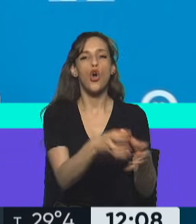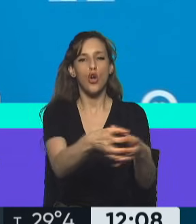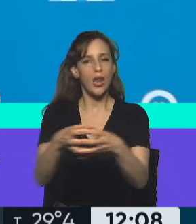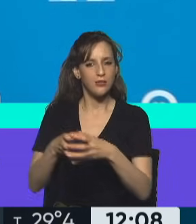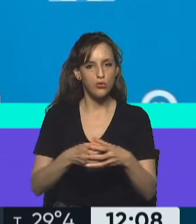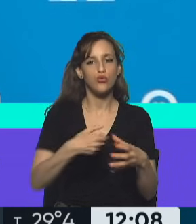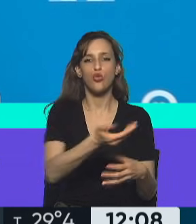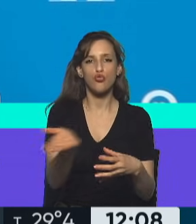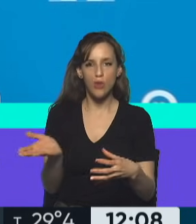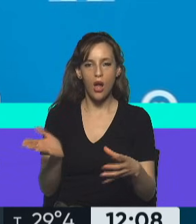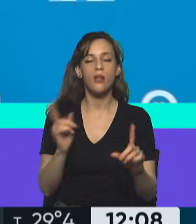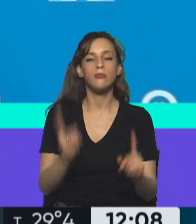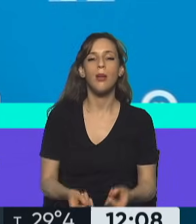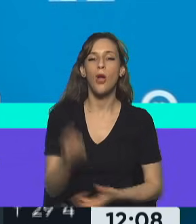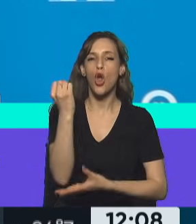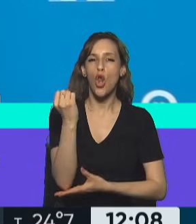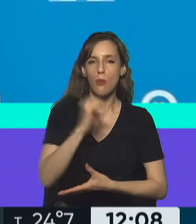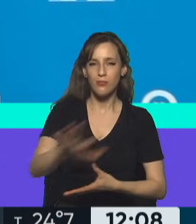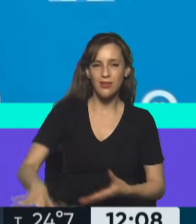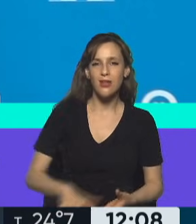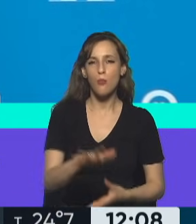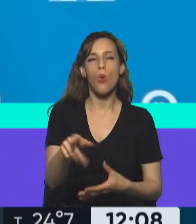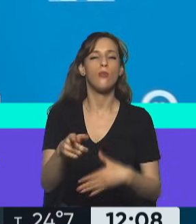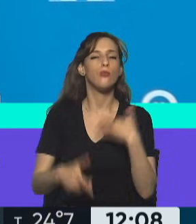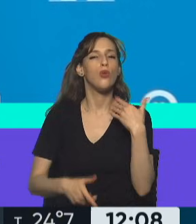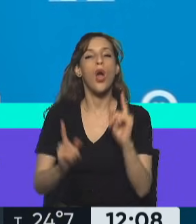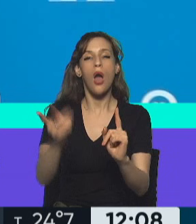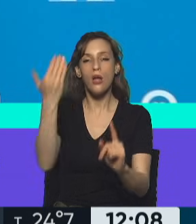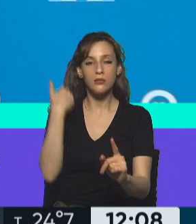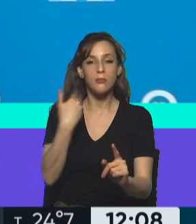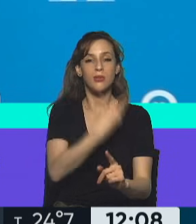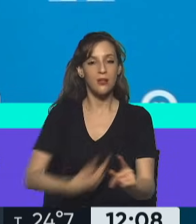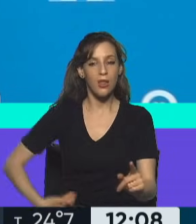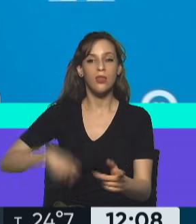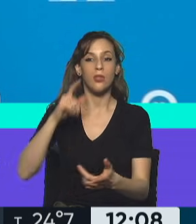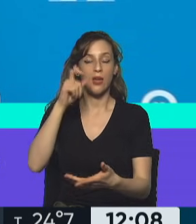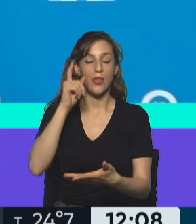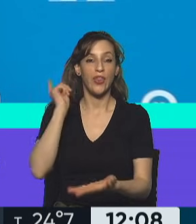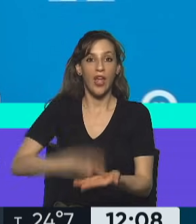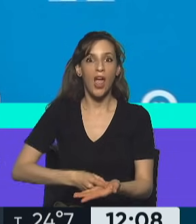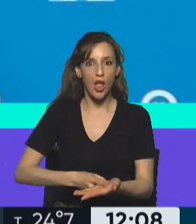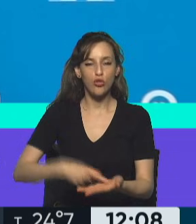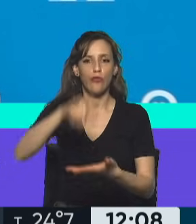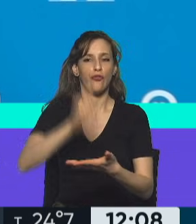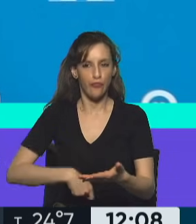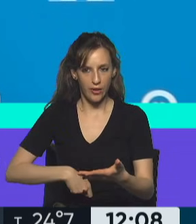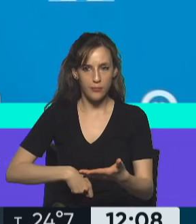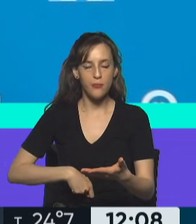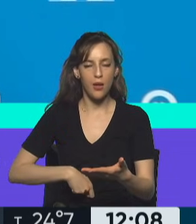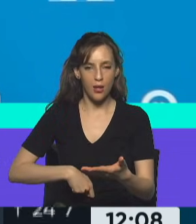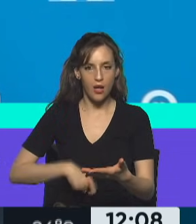través de la economía popular. Hace unos días atrás el presidente firmó el decreto de transformación de